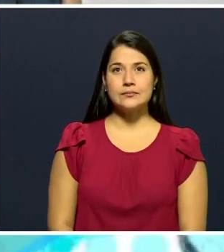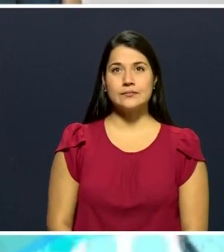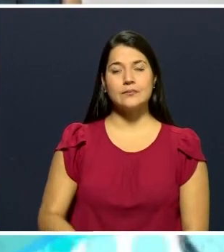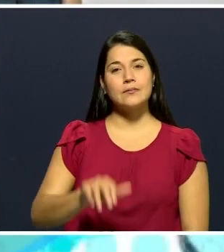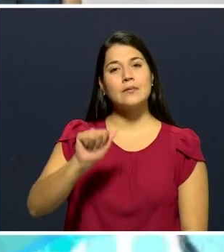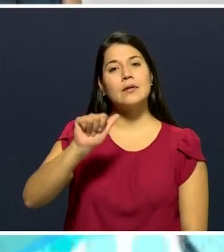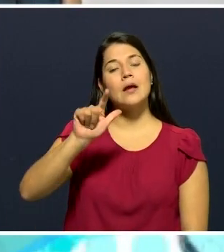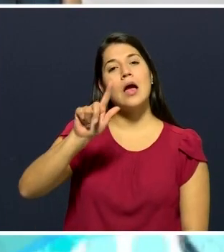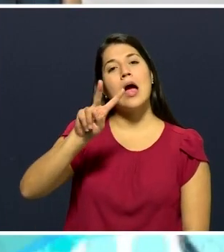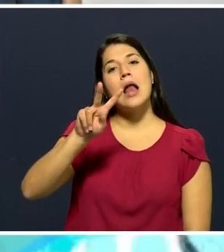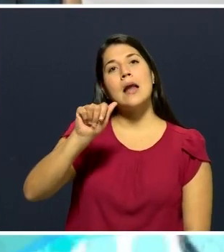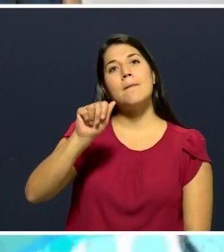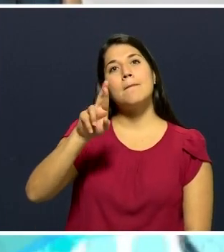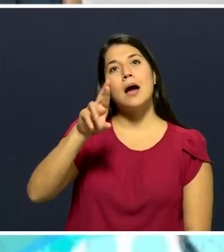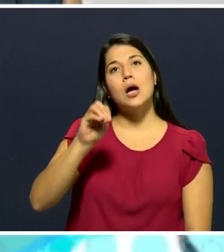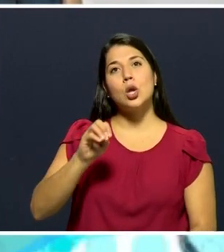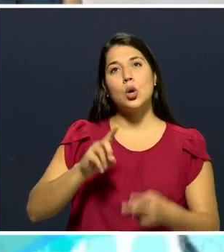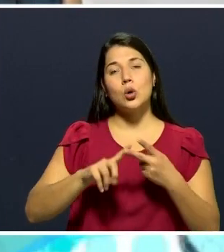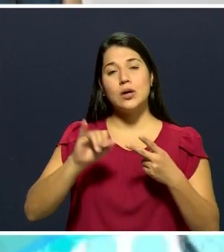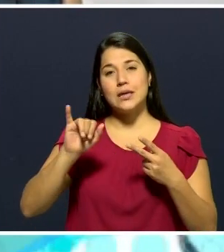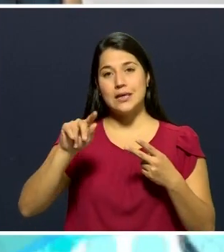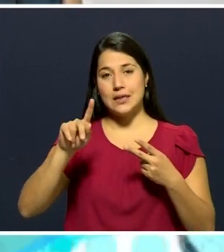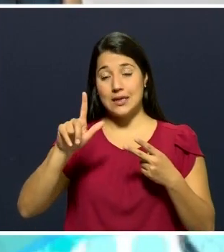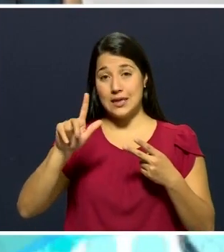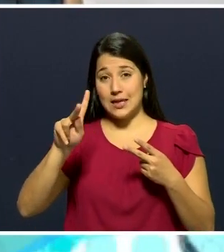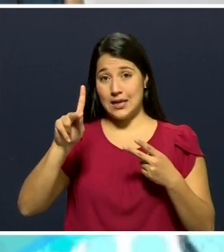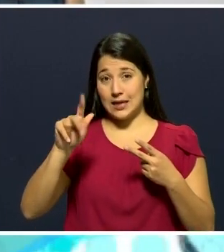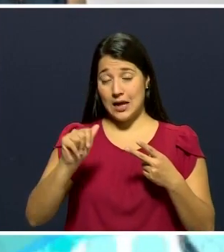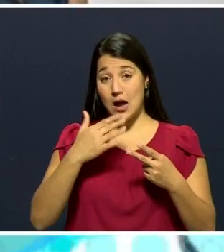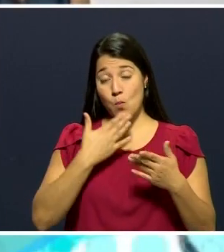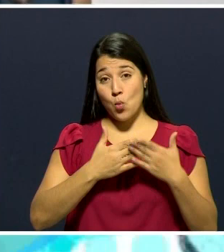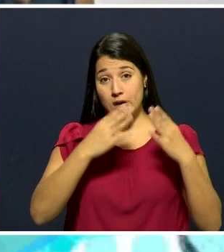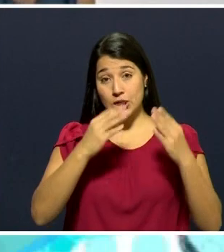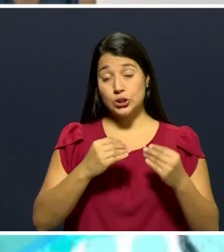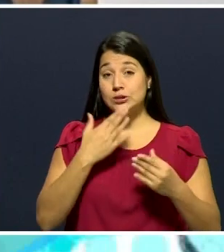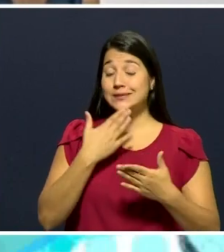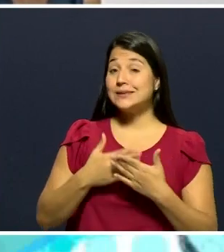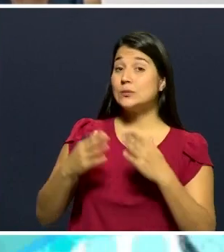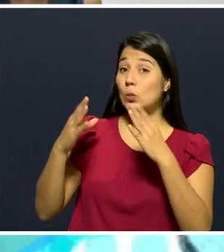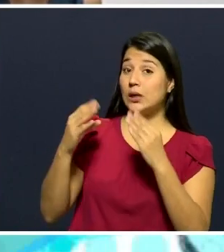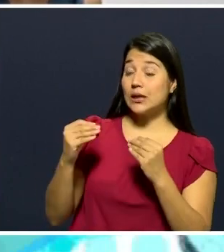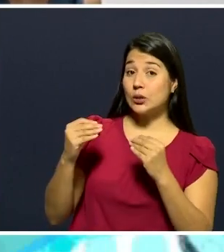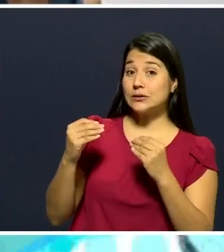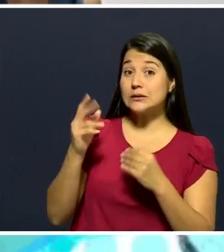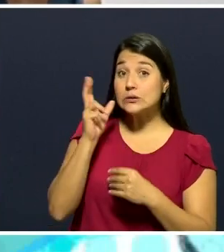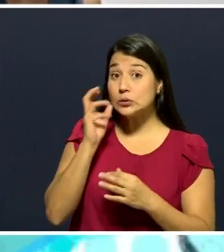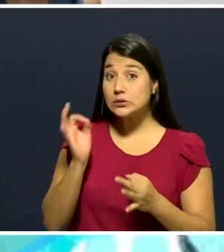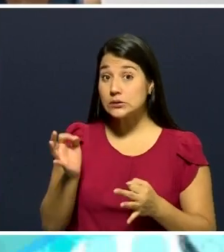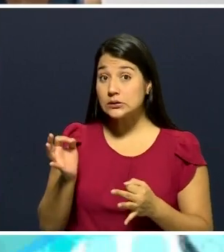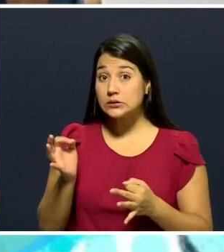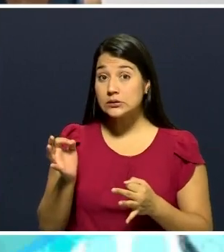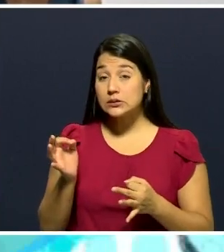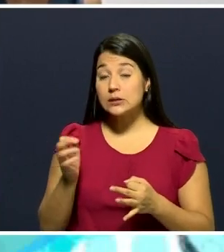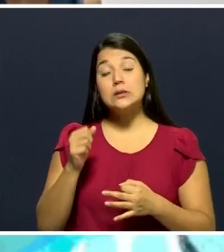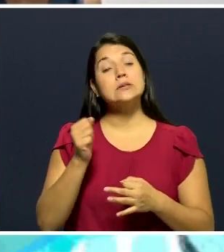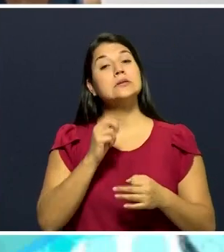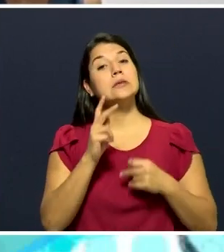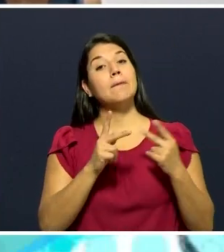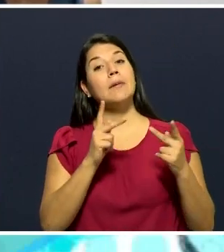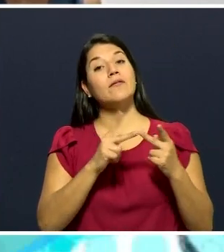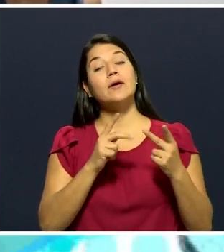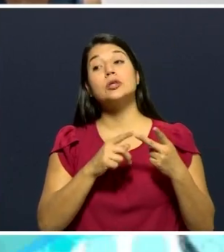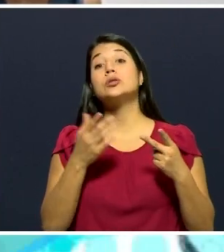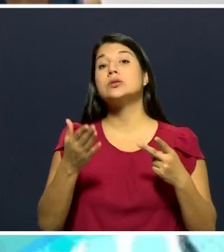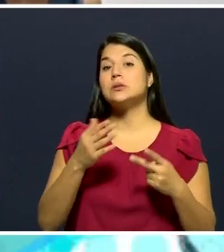Álvaro y Ilka, buenas noches. Hola, buenas noches. ¿Me escuchan? Perfectamente. Don